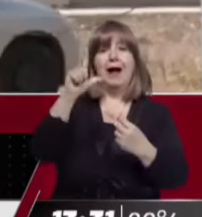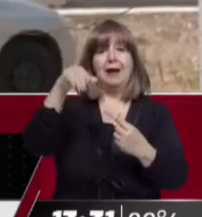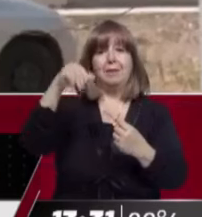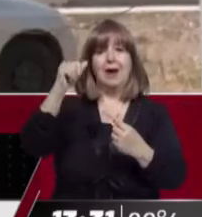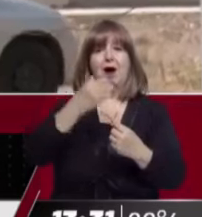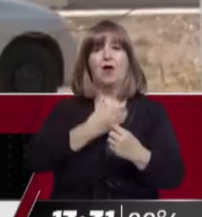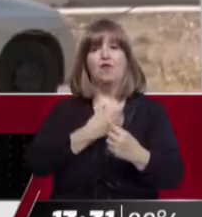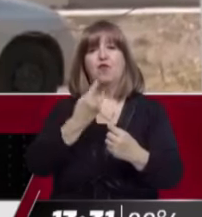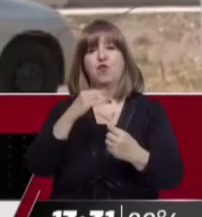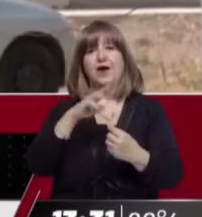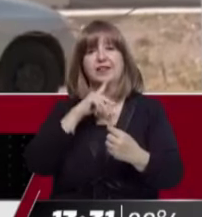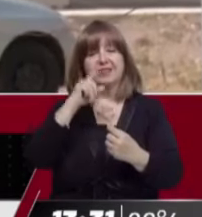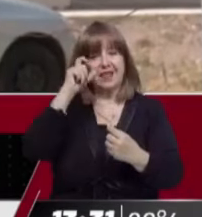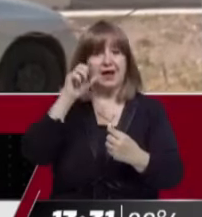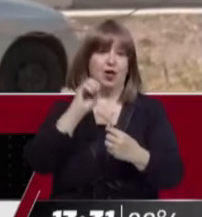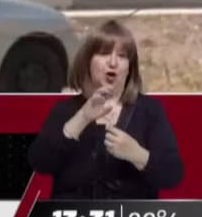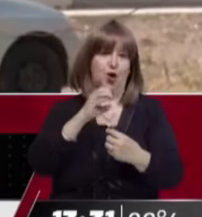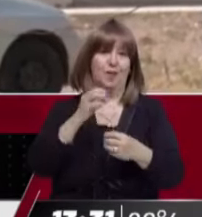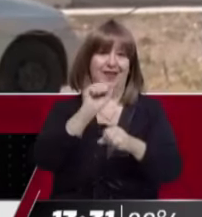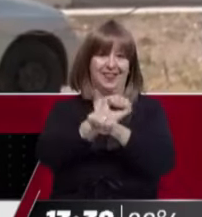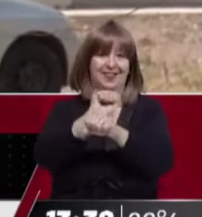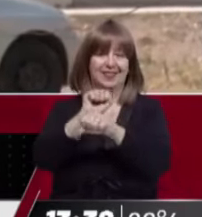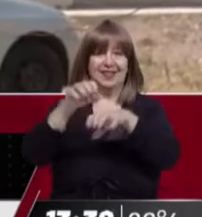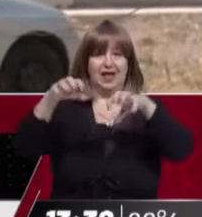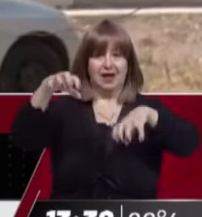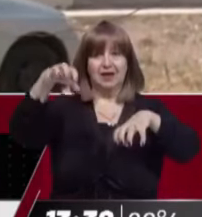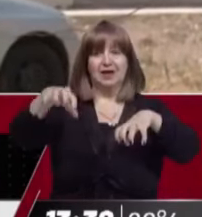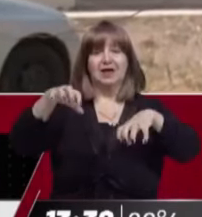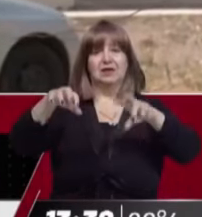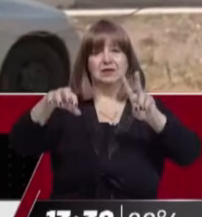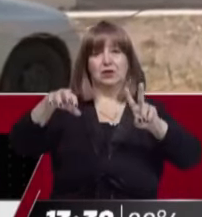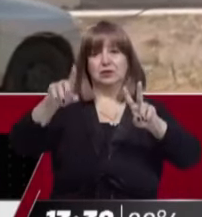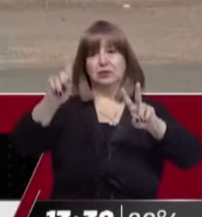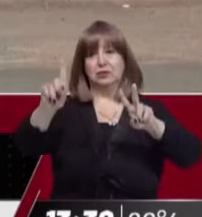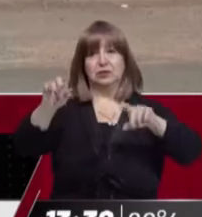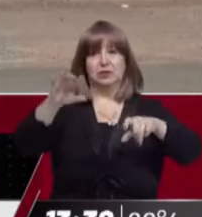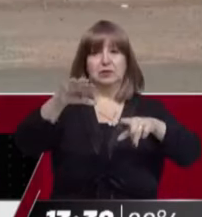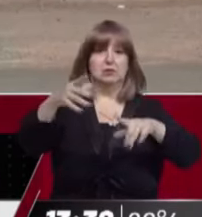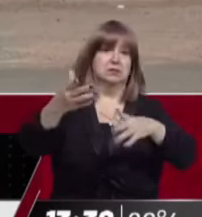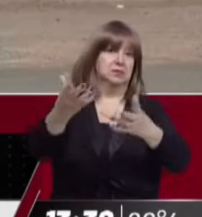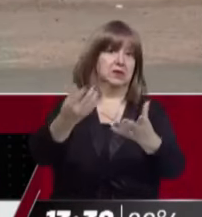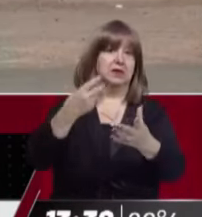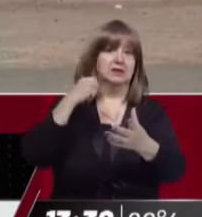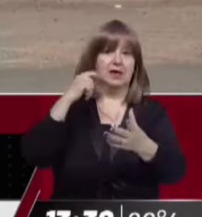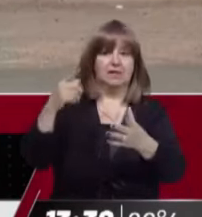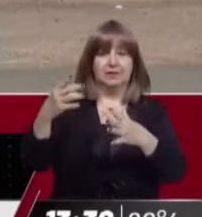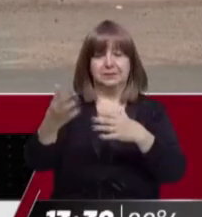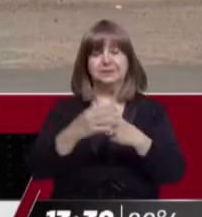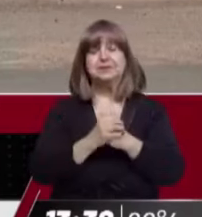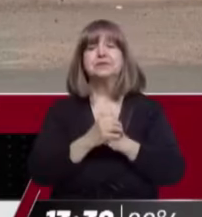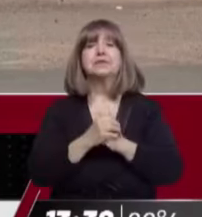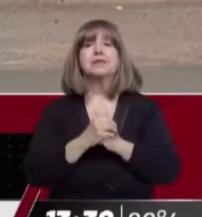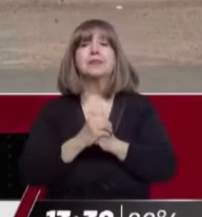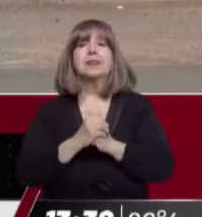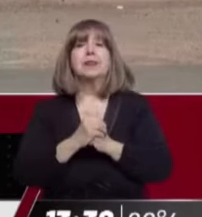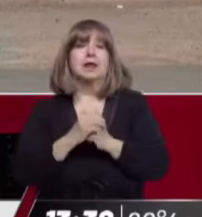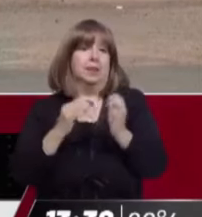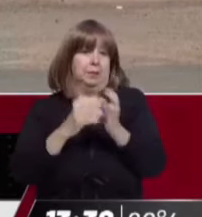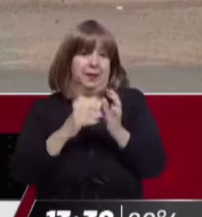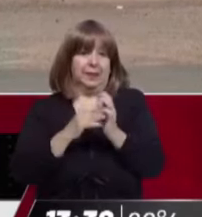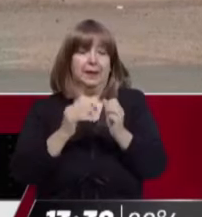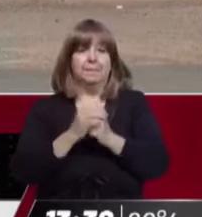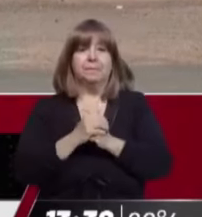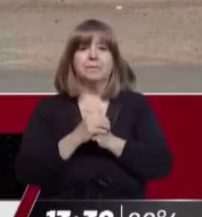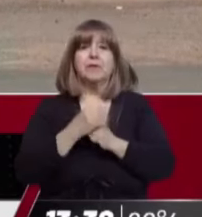órgano que ejecuta la norma tiene que ir contemplando en cada momento qué se espera de la reacción de los reclusos digo porque hoy el